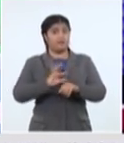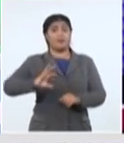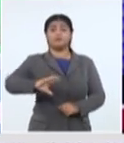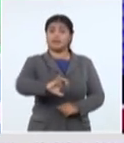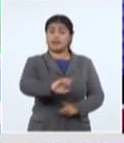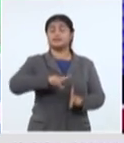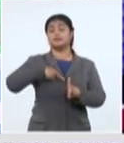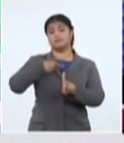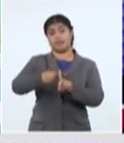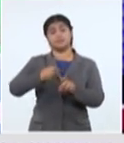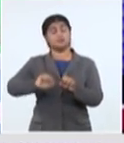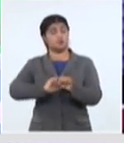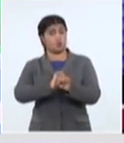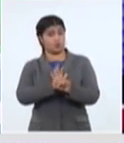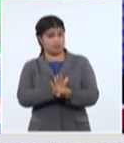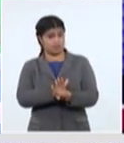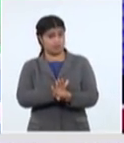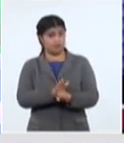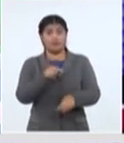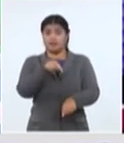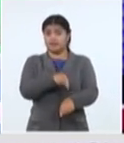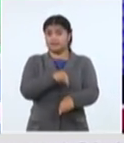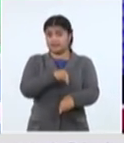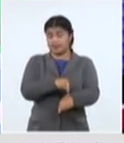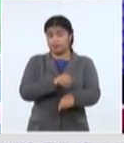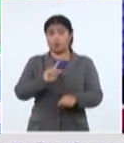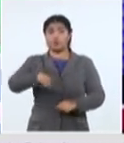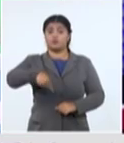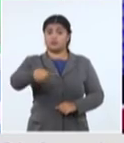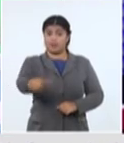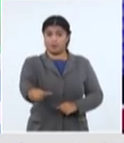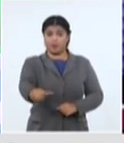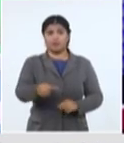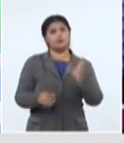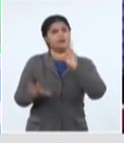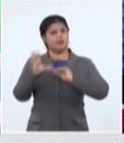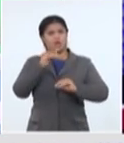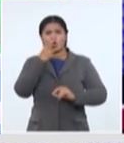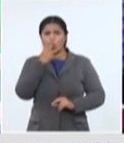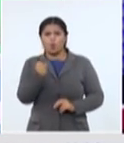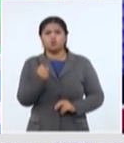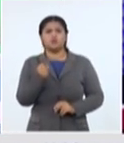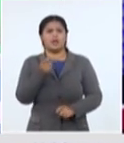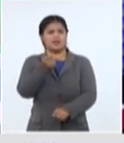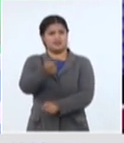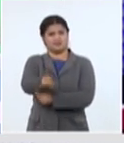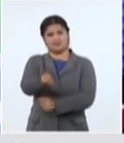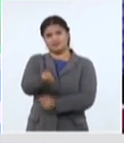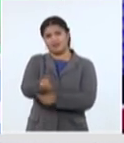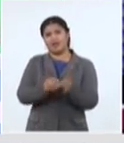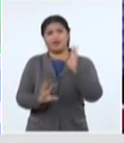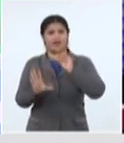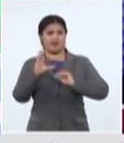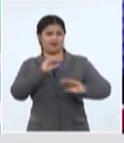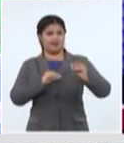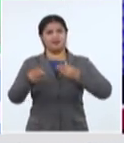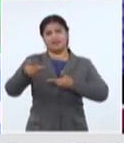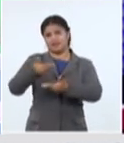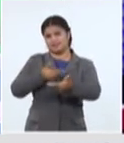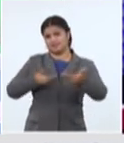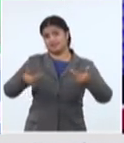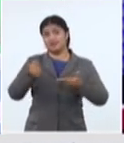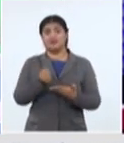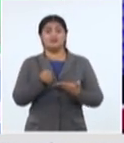han permitido dar testimonio de sus experiencias, y estas experiencias de alguna manera se socializan y ayudan a otras